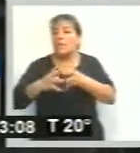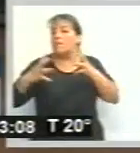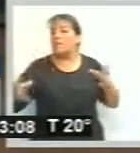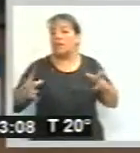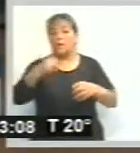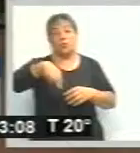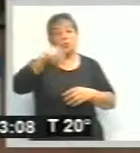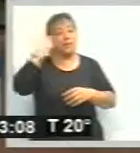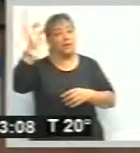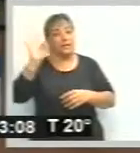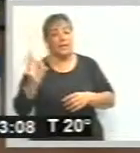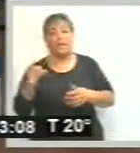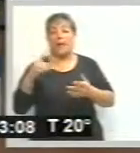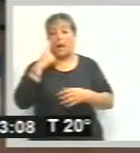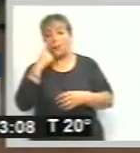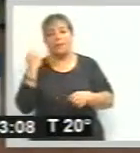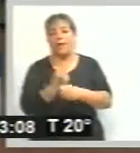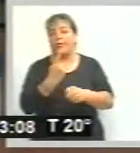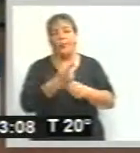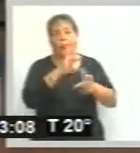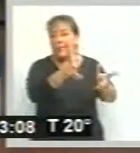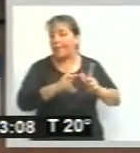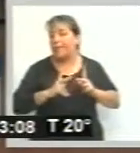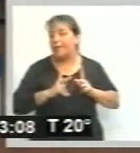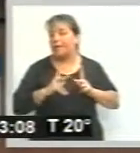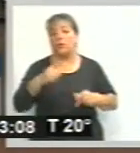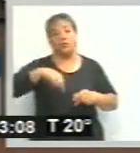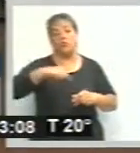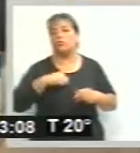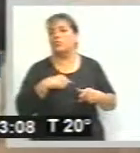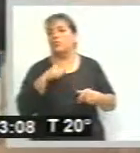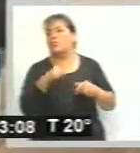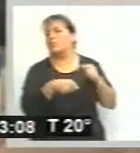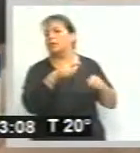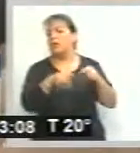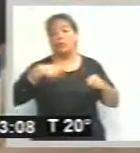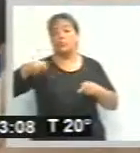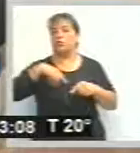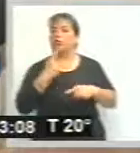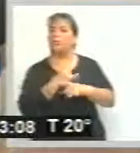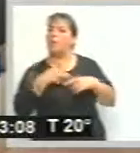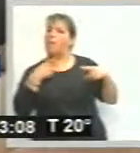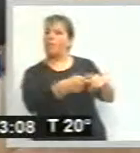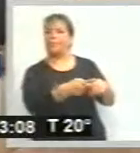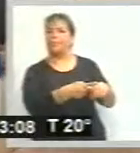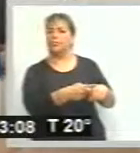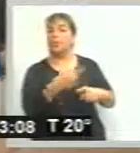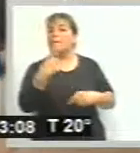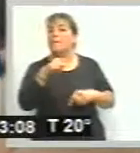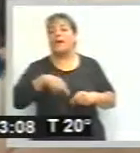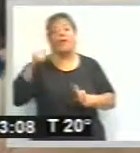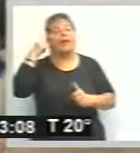la municipalidad no está dando respuesta. Nosotros somos muy críticos en eso, somos un partido de oposición, pero creemos que es